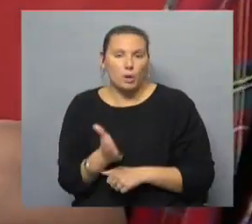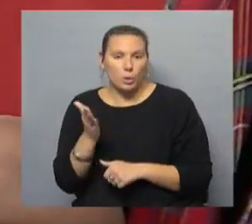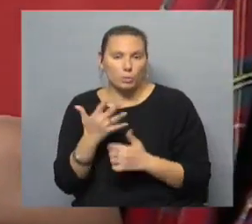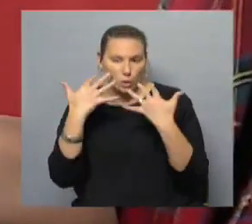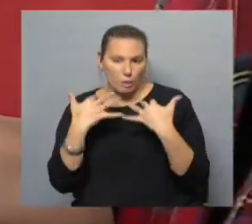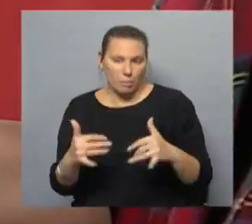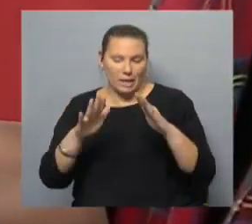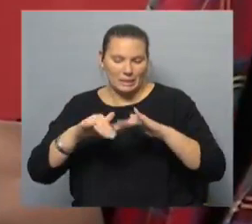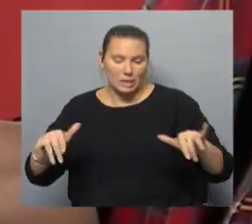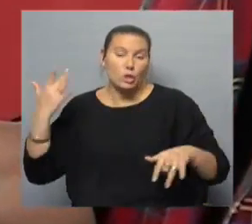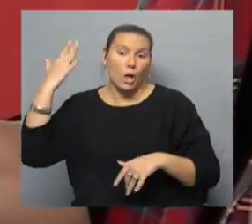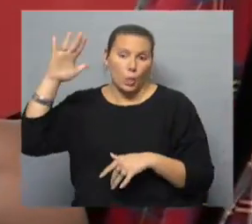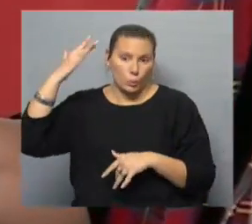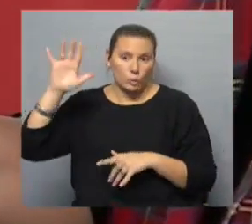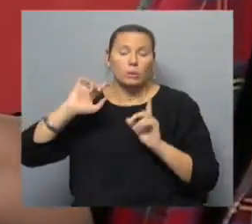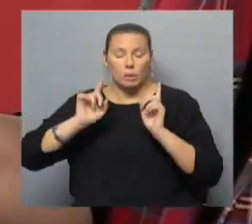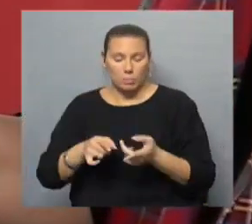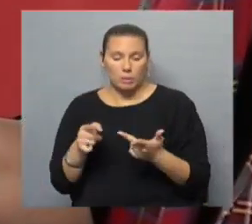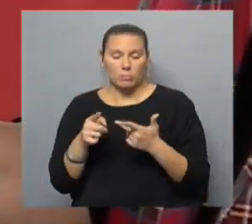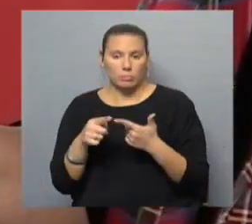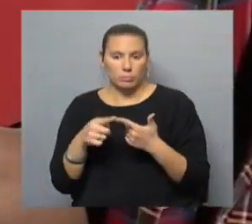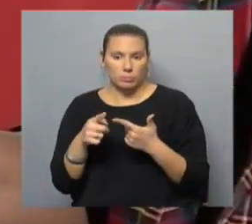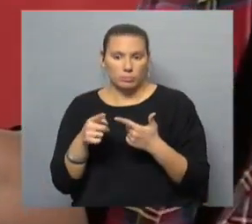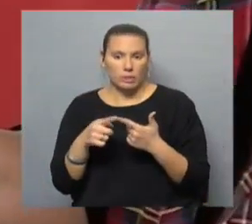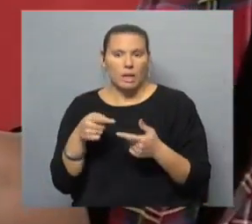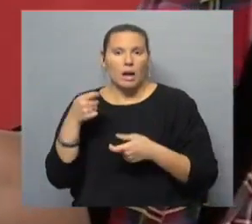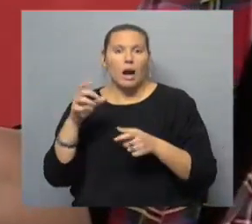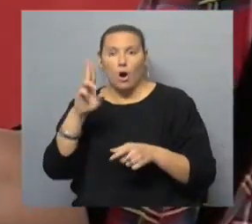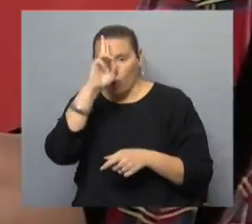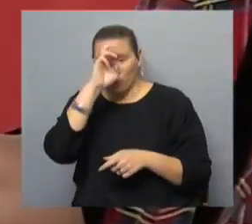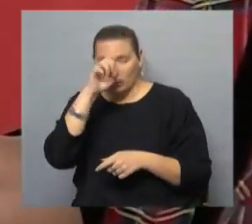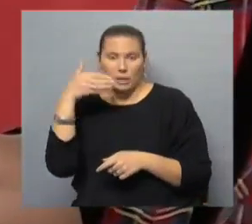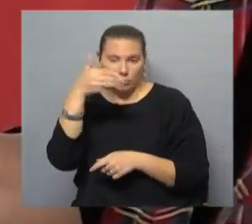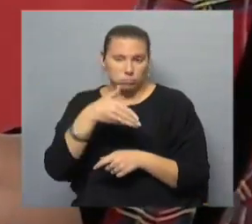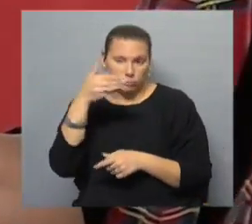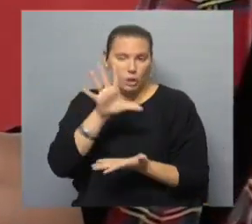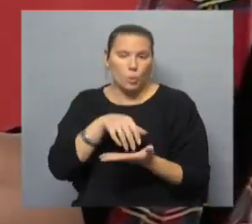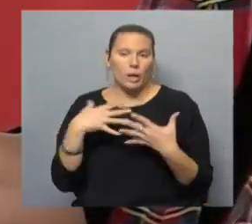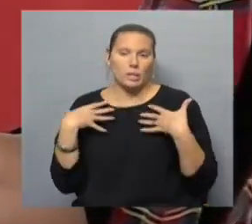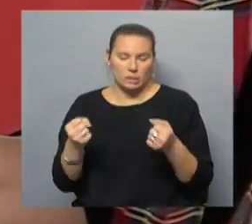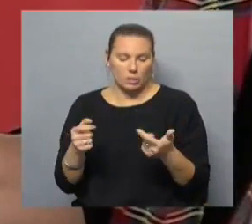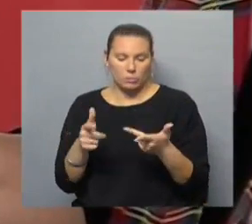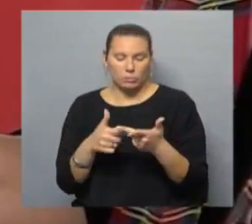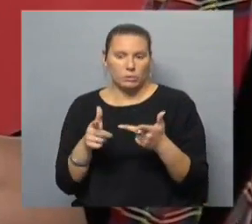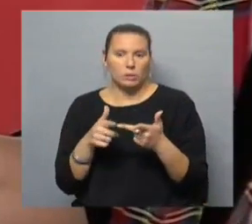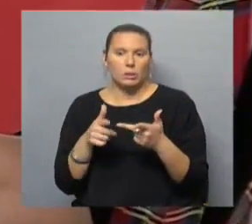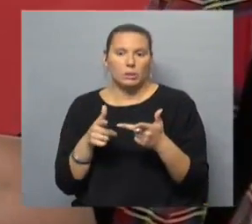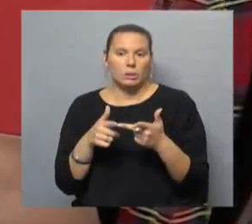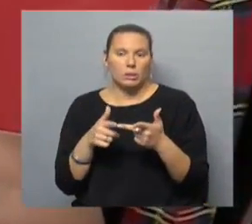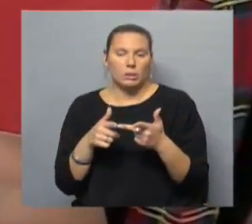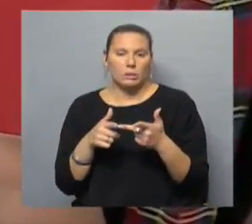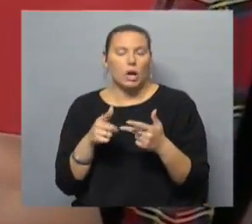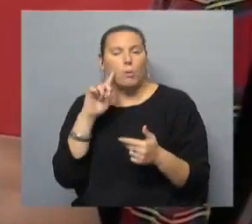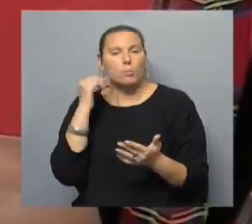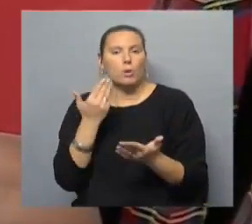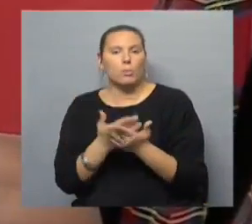espectáculos para niños y para adultos. Otra tiene que ver con las intervenciones en hospitales y centros de salud. Y una tercera que es la